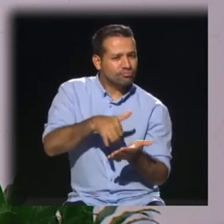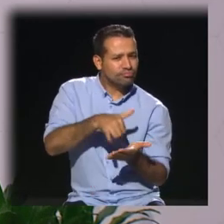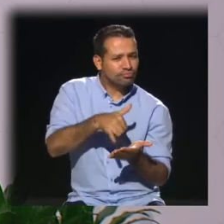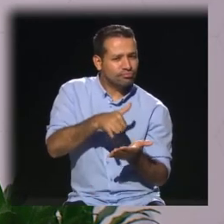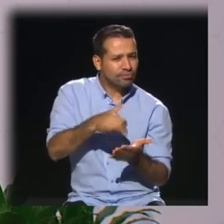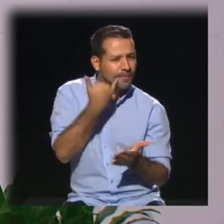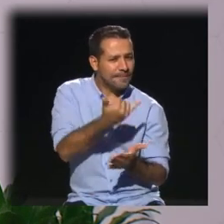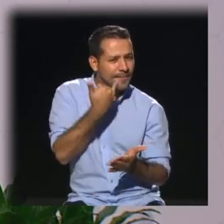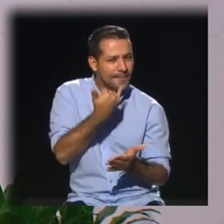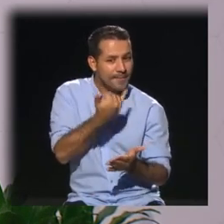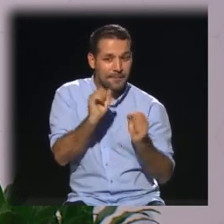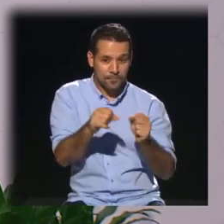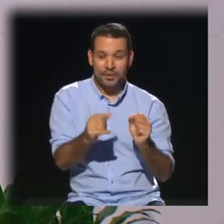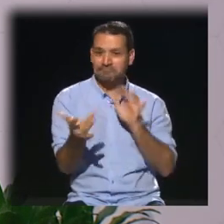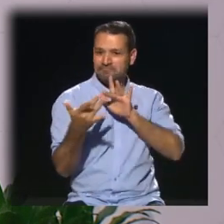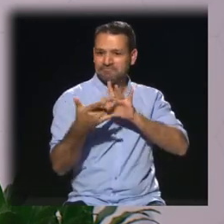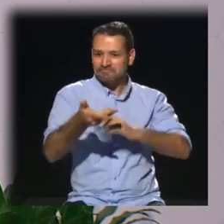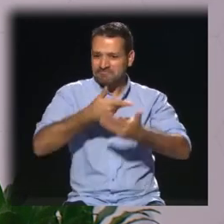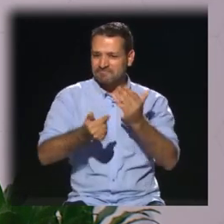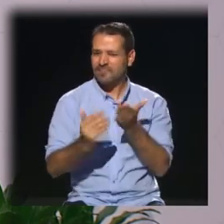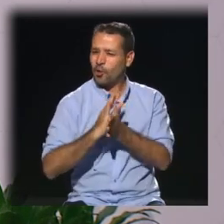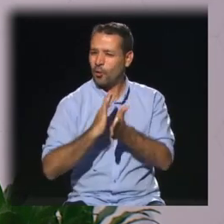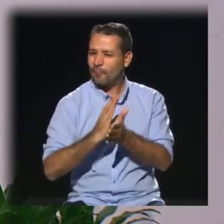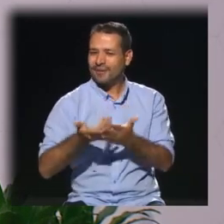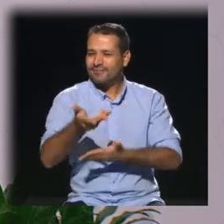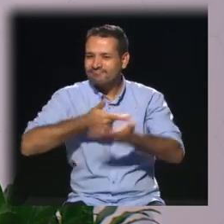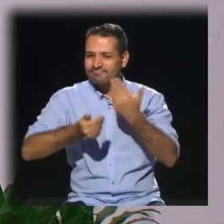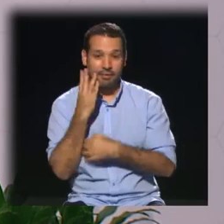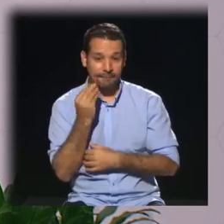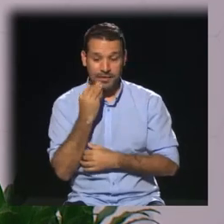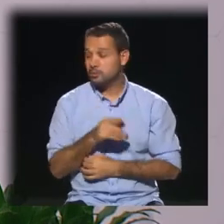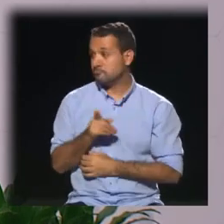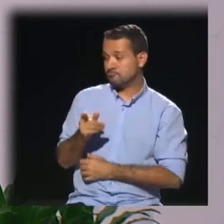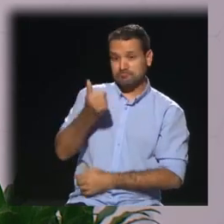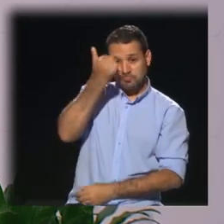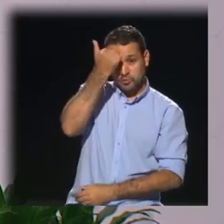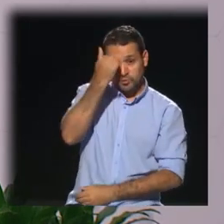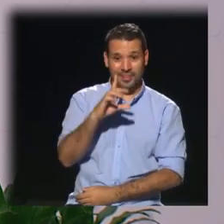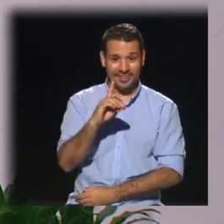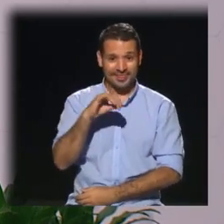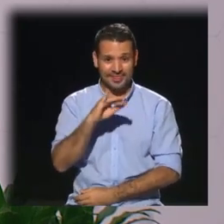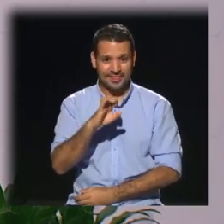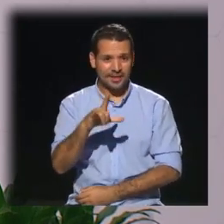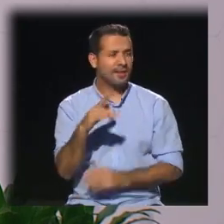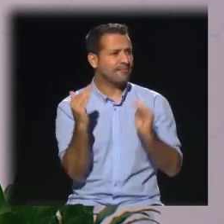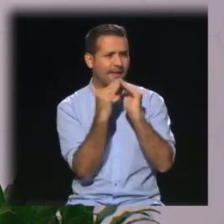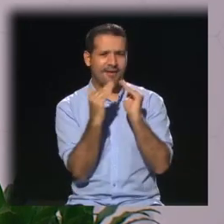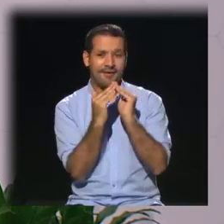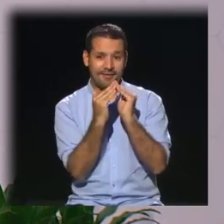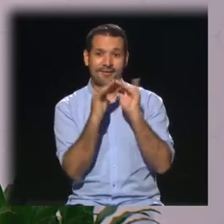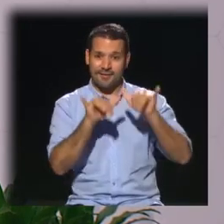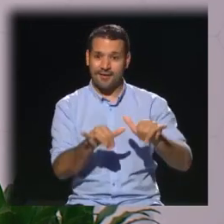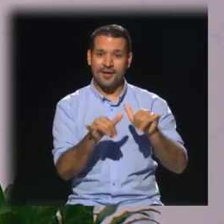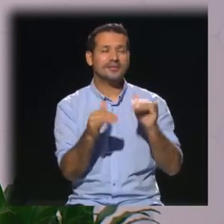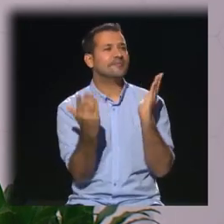espacio. Bueno, profesor Daniel, usted, digamos que viene asumiendo también un reto, me supongo, desde el hogar,